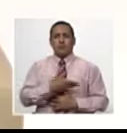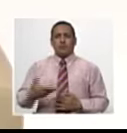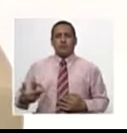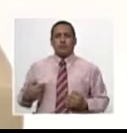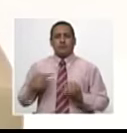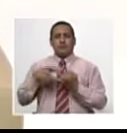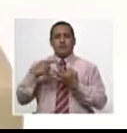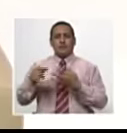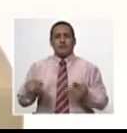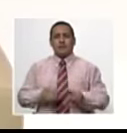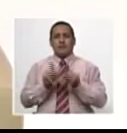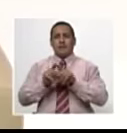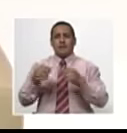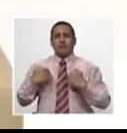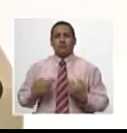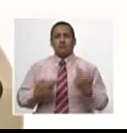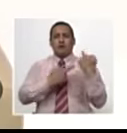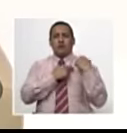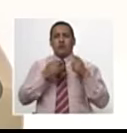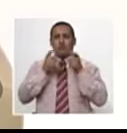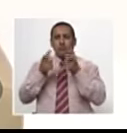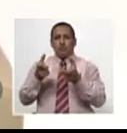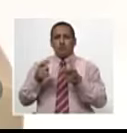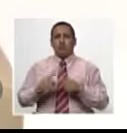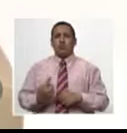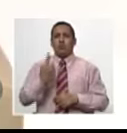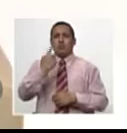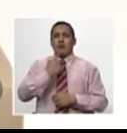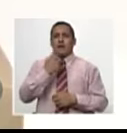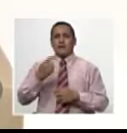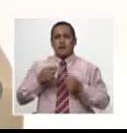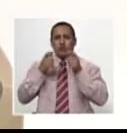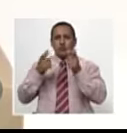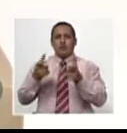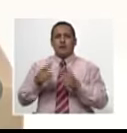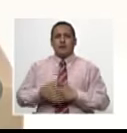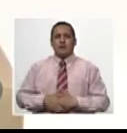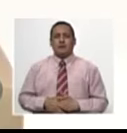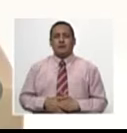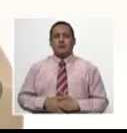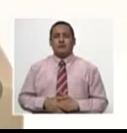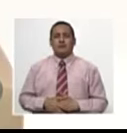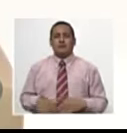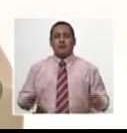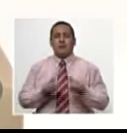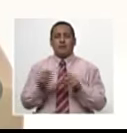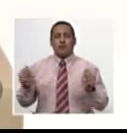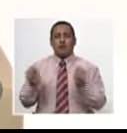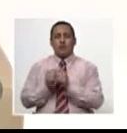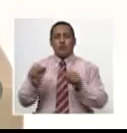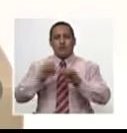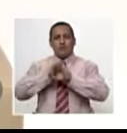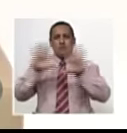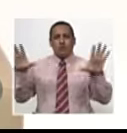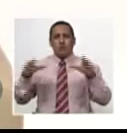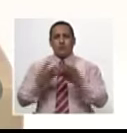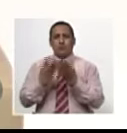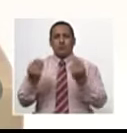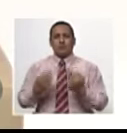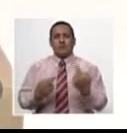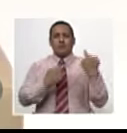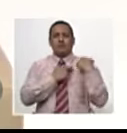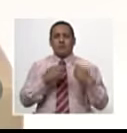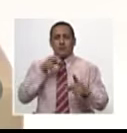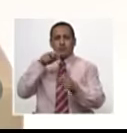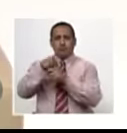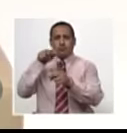de las instituciones que tienen a su cargo ese control. Una de ellas la Contraloría, ¿no? Que a través de la difusión de sus funciones, de